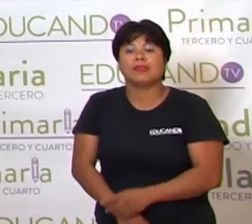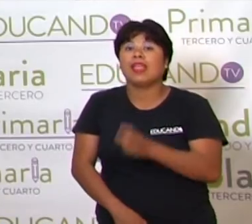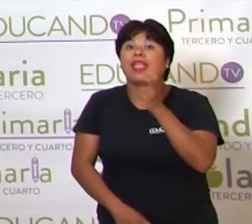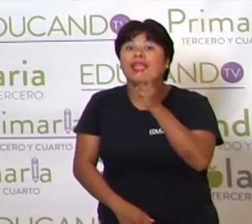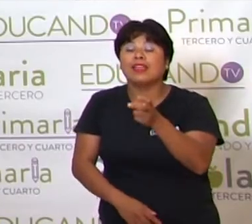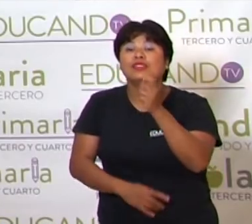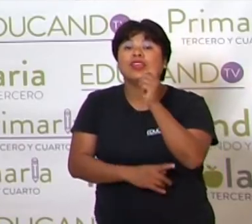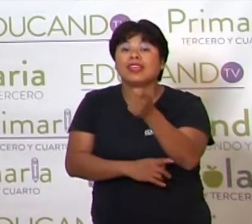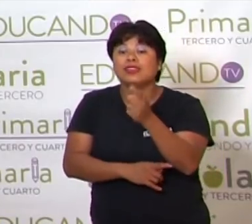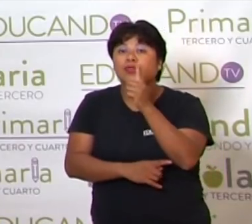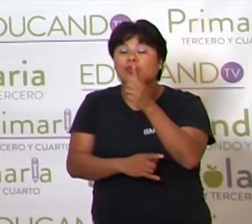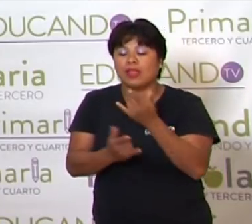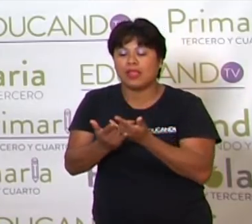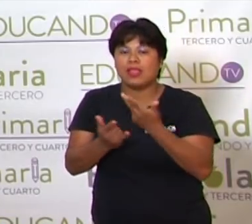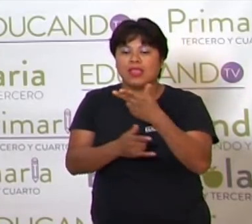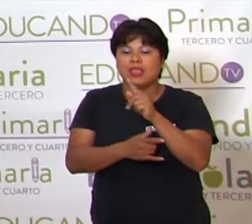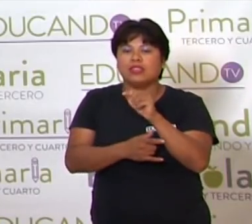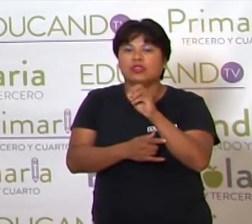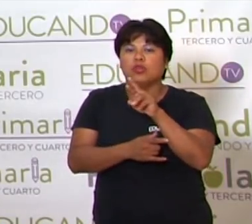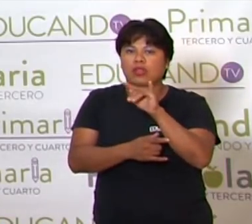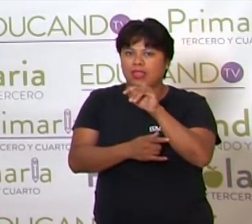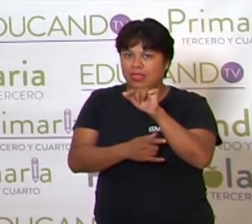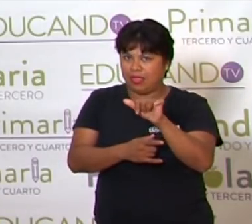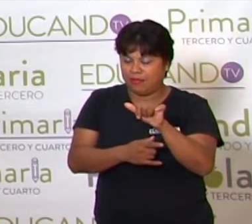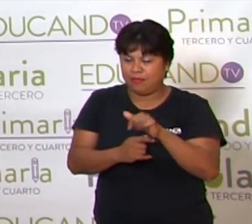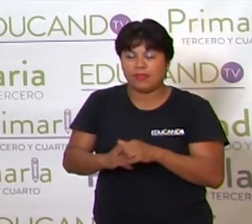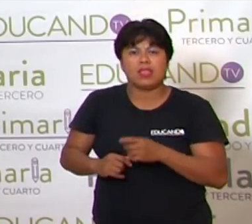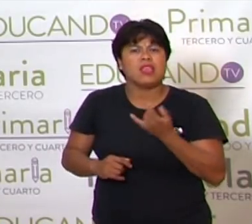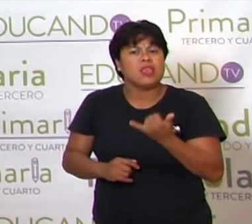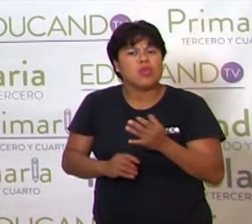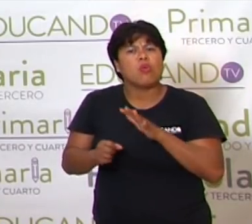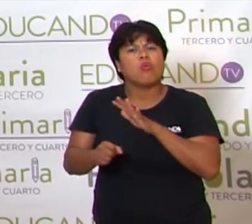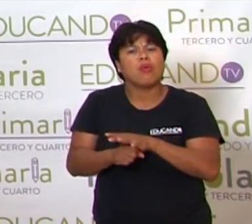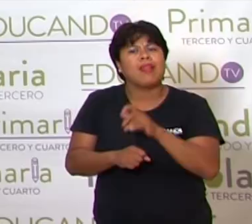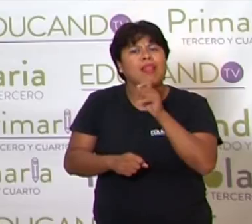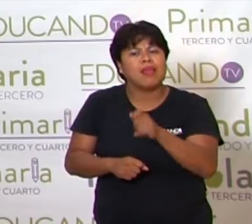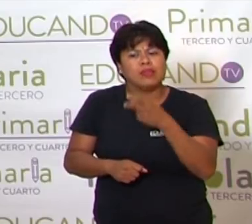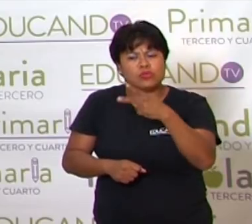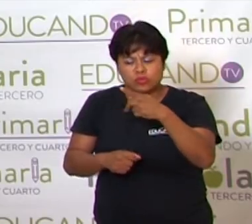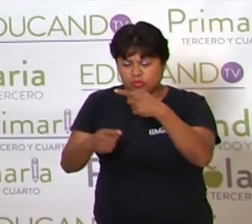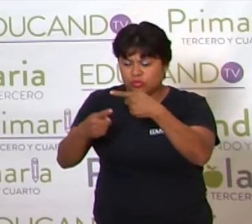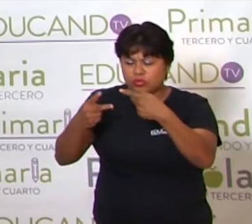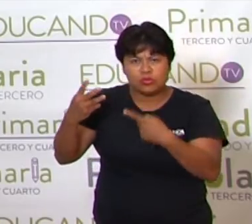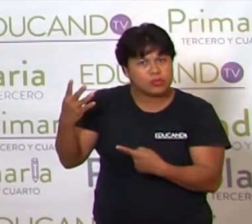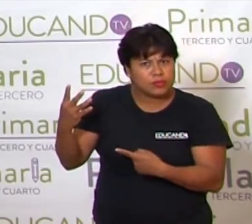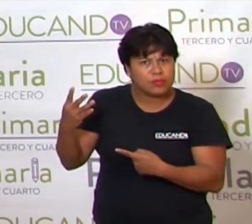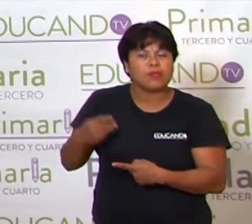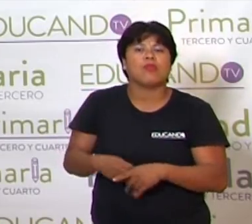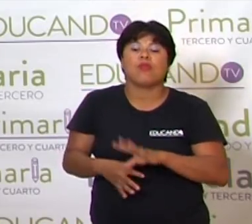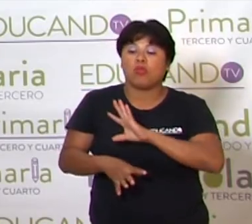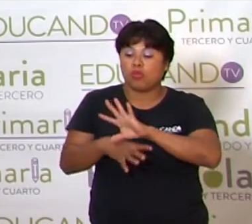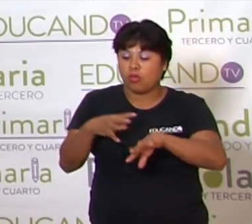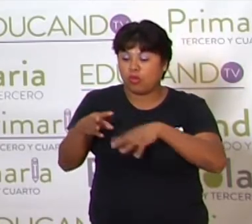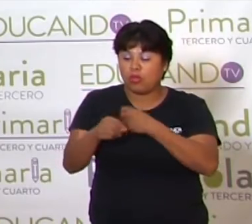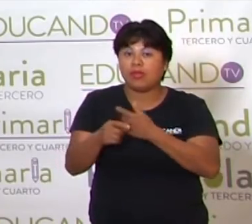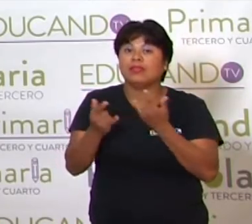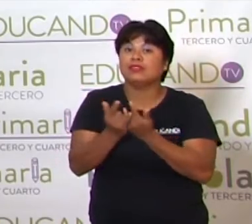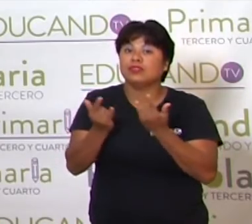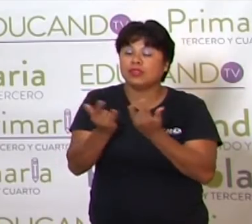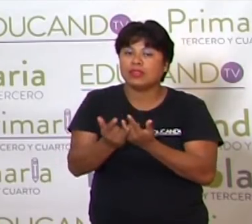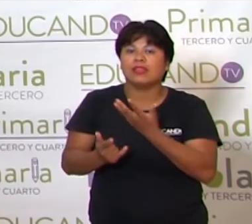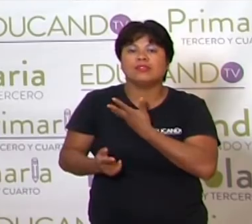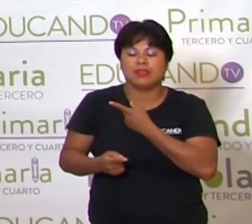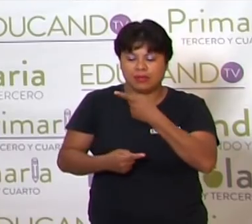Eso es una historieta. ¿Y cuáles son sus elementos? Todas las historietas tienen